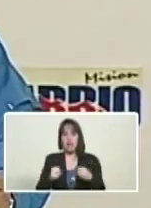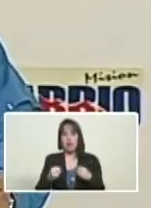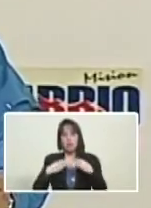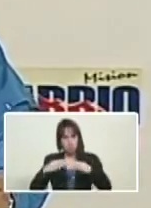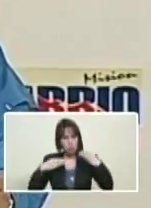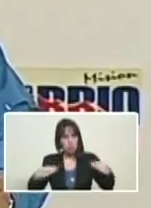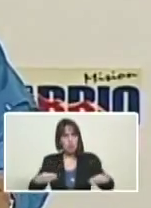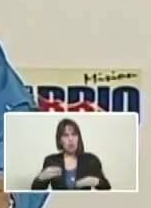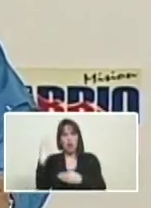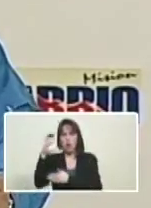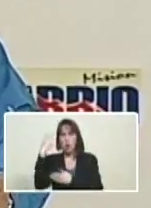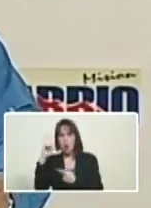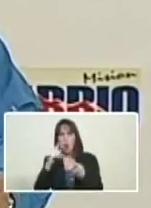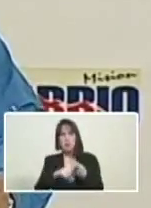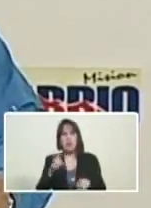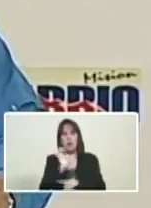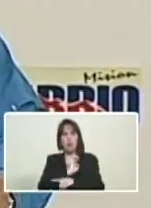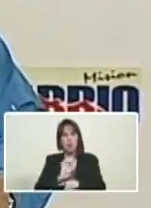Ecuador, a Perú.